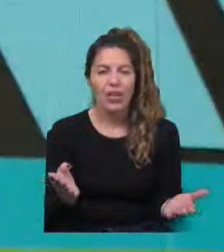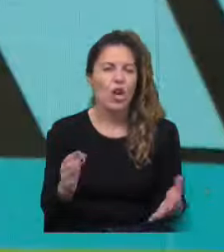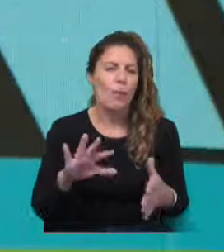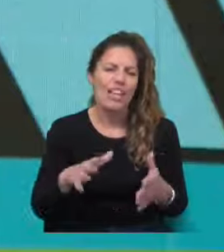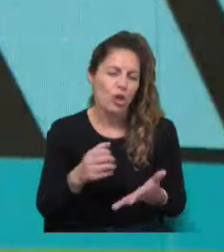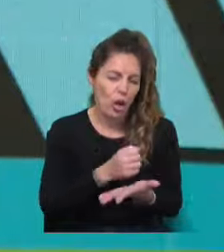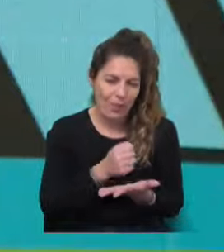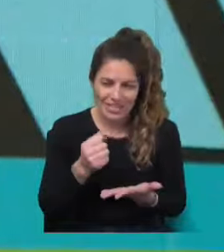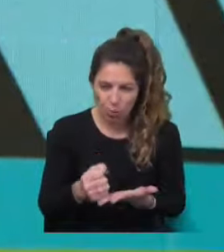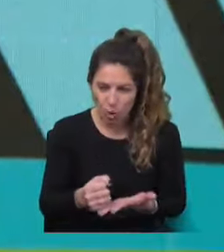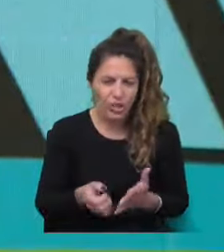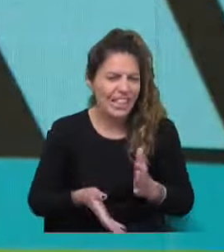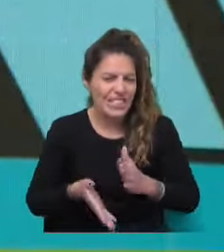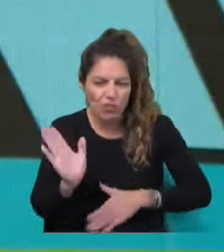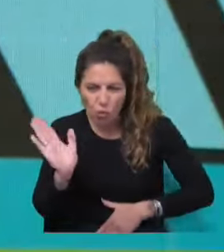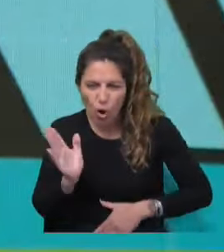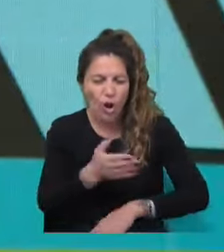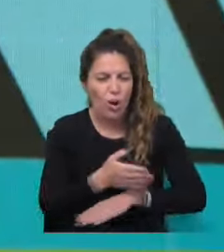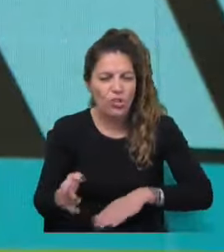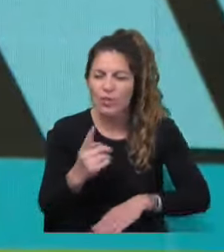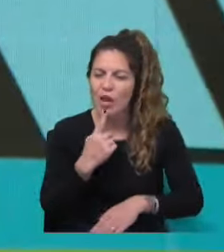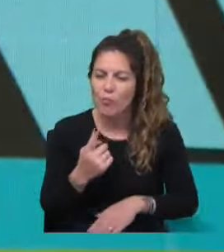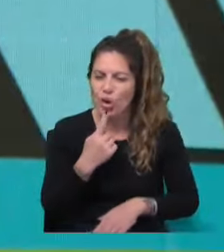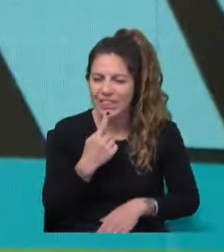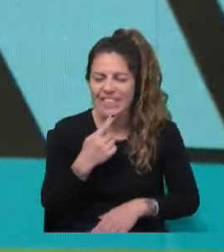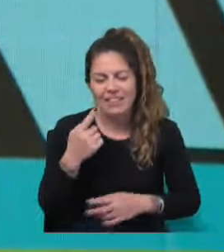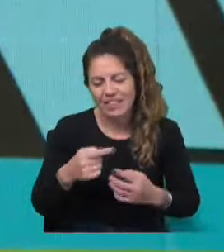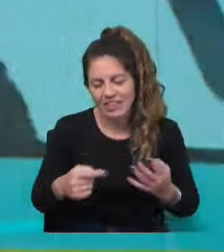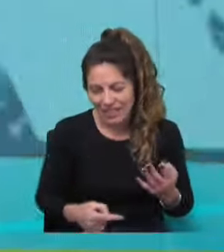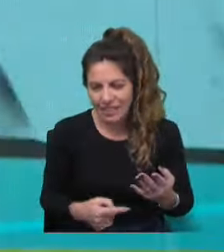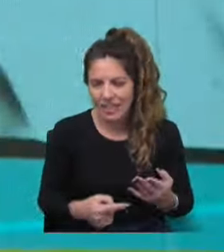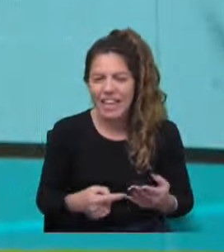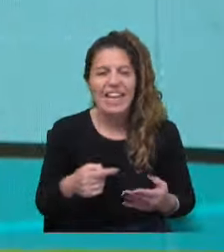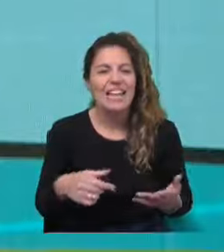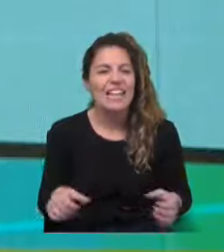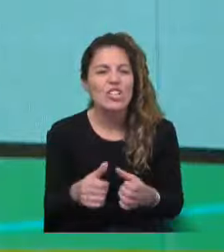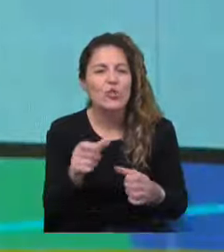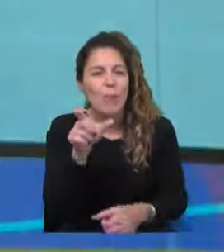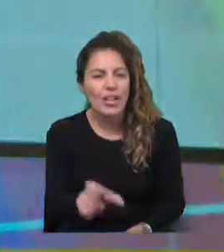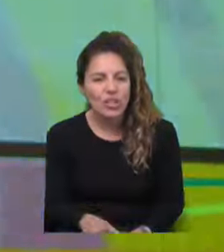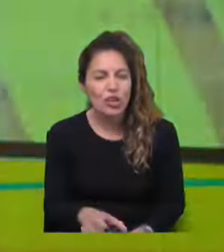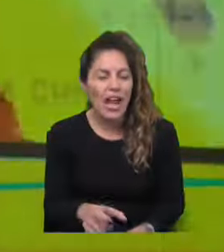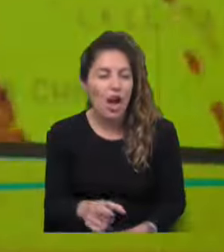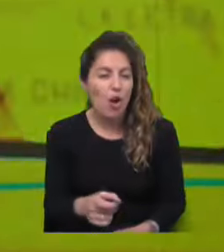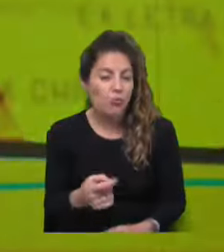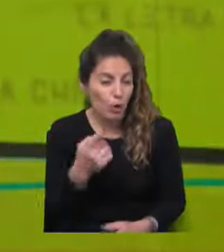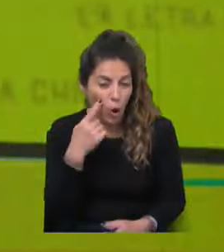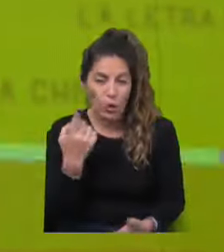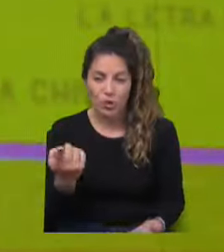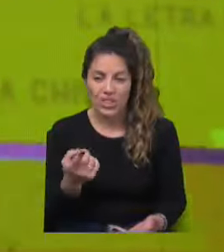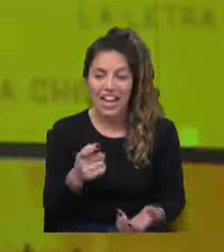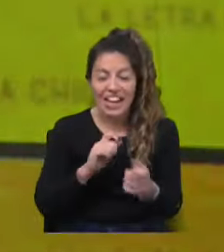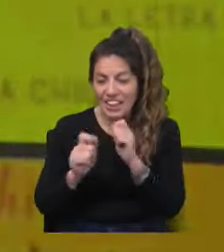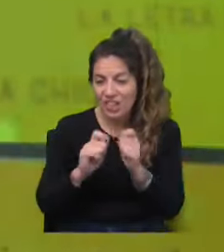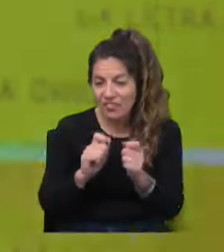pasaportes, que el señor se fugó, las consecuencias políticas que tuvo todo esto, etcétera, etcétera, etcétera, el hecho de que sea una persona muy mediática también, ¿no? Que no solo da entrevistas para